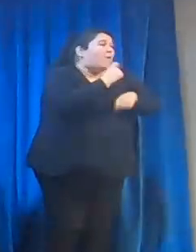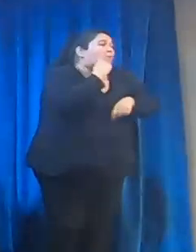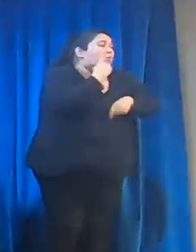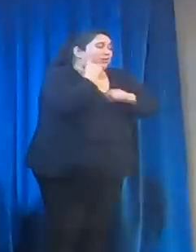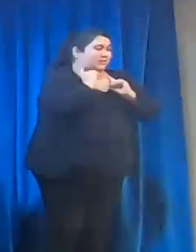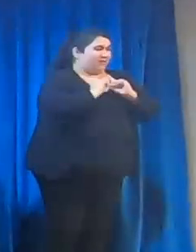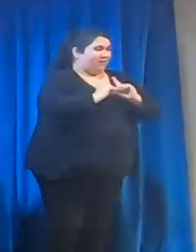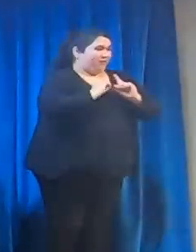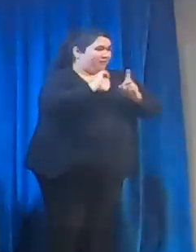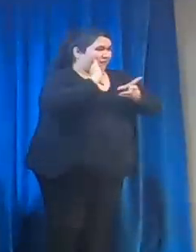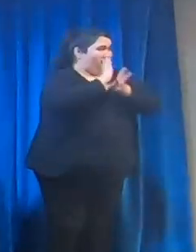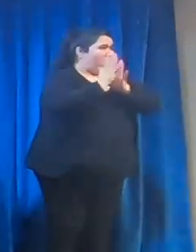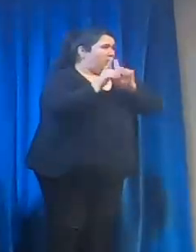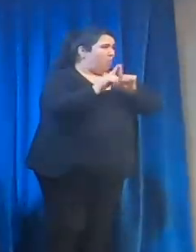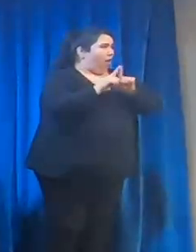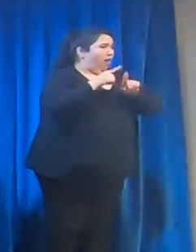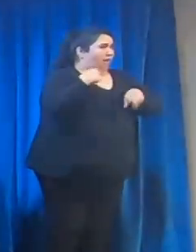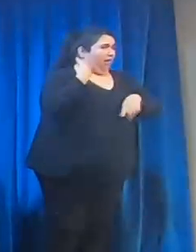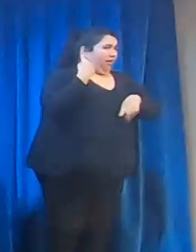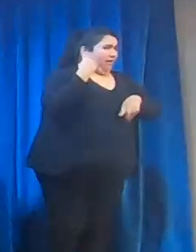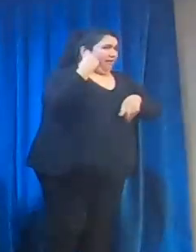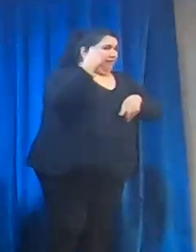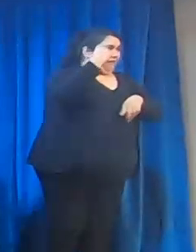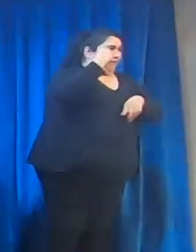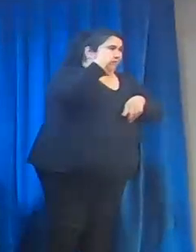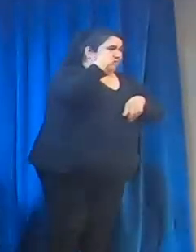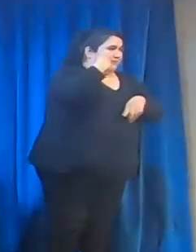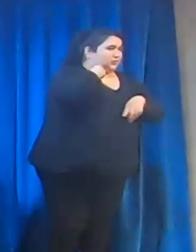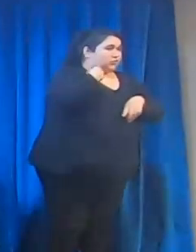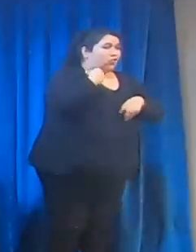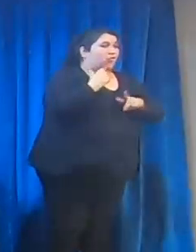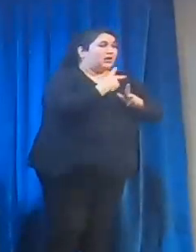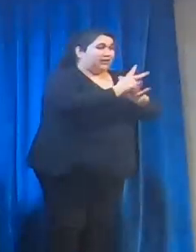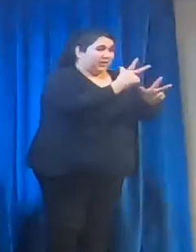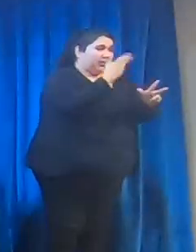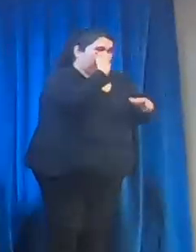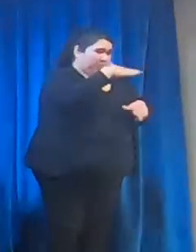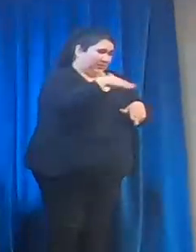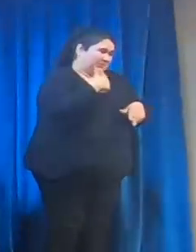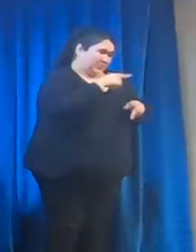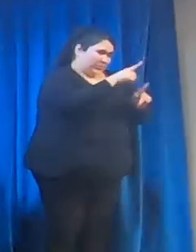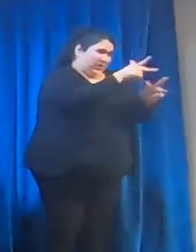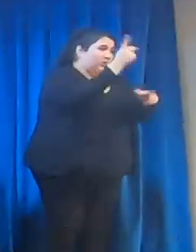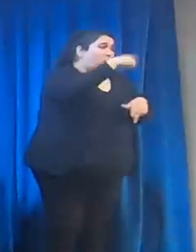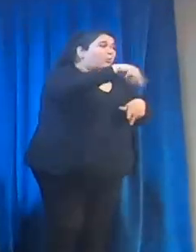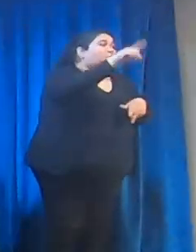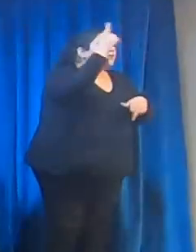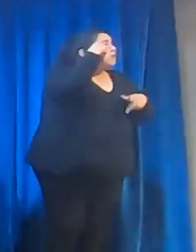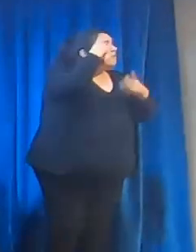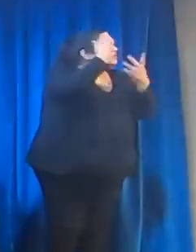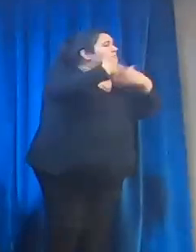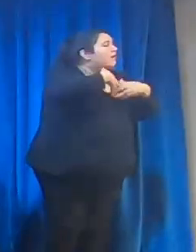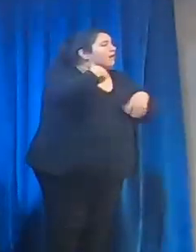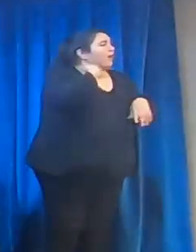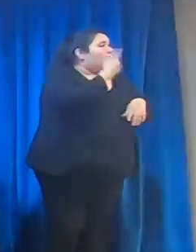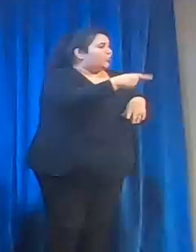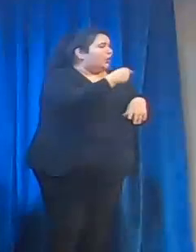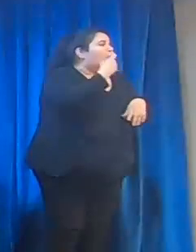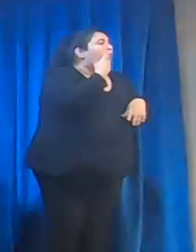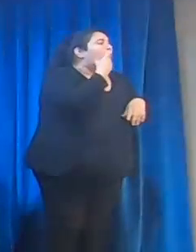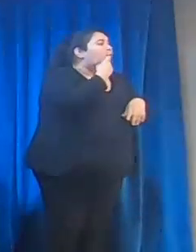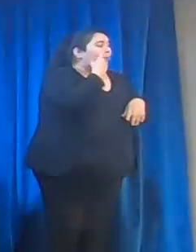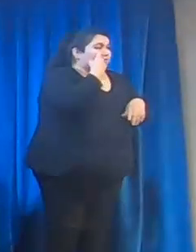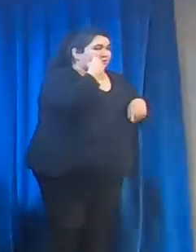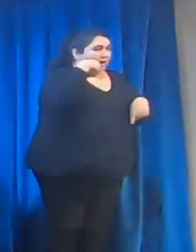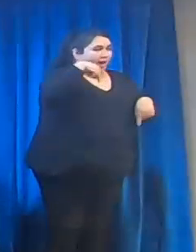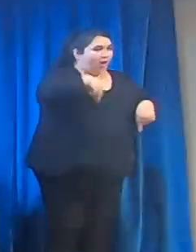me asombra cuando voy a una escuela y les digo a los chicos algo que les voy a decir enseguida a ustedes, que piensen en algo que les da vergüenza, y ahora me